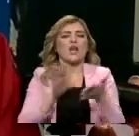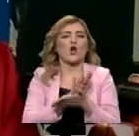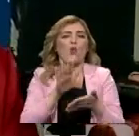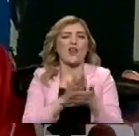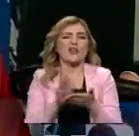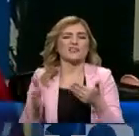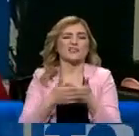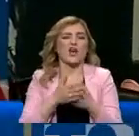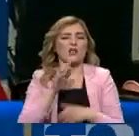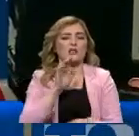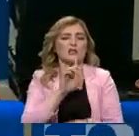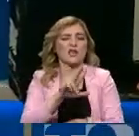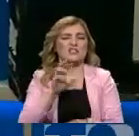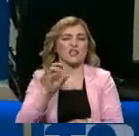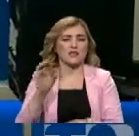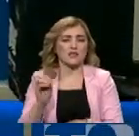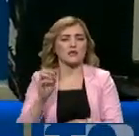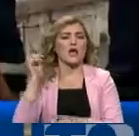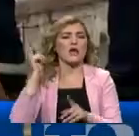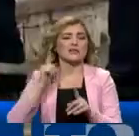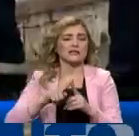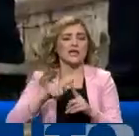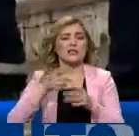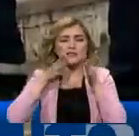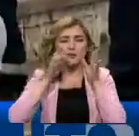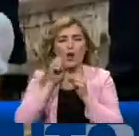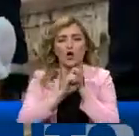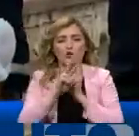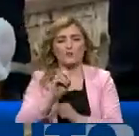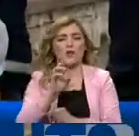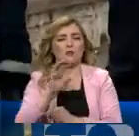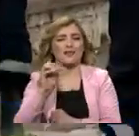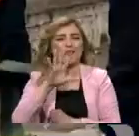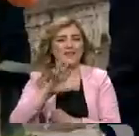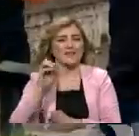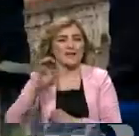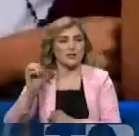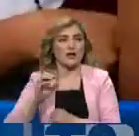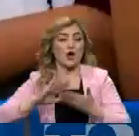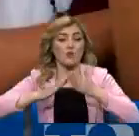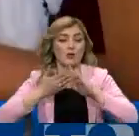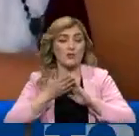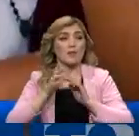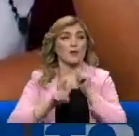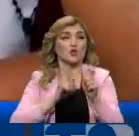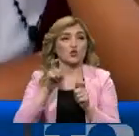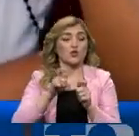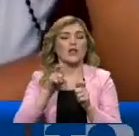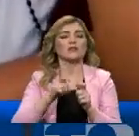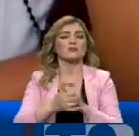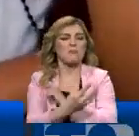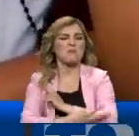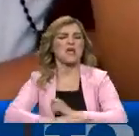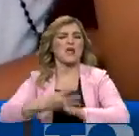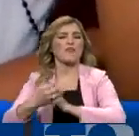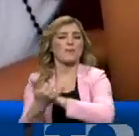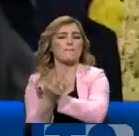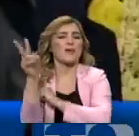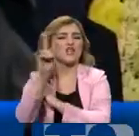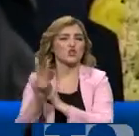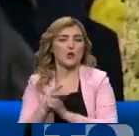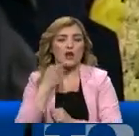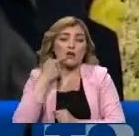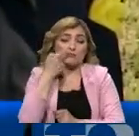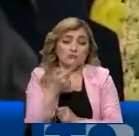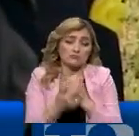el diciembre del 2020 otras 500. Por otro lado, para la comunidad migrante, en su mayoría familias venezolanas, anunciaron que